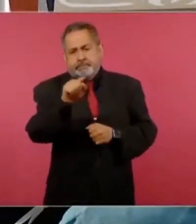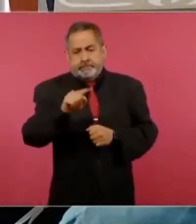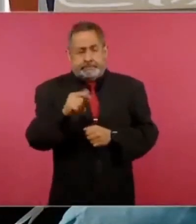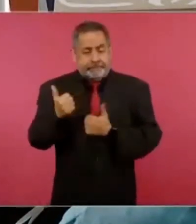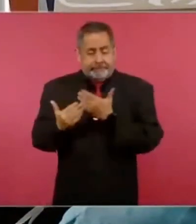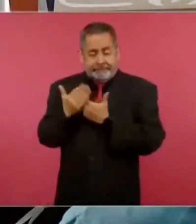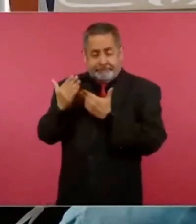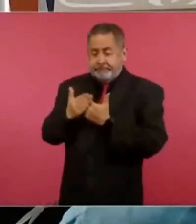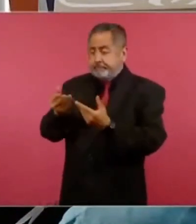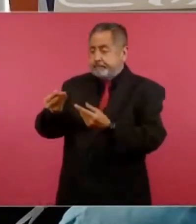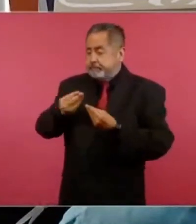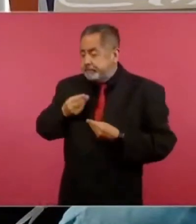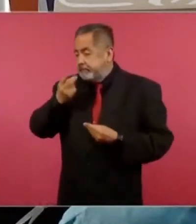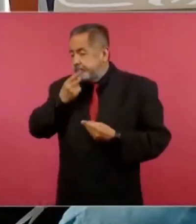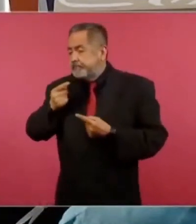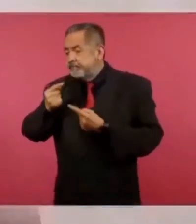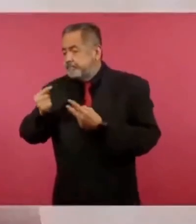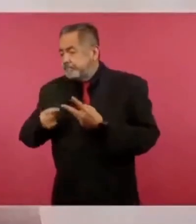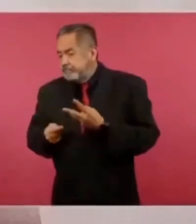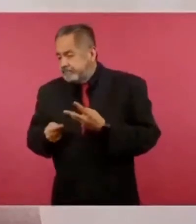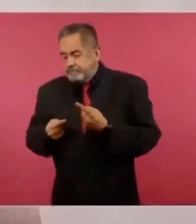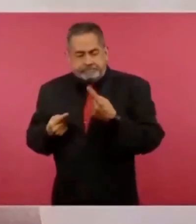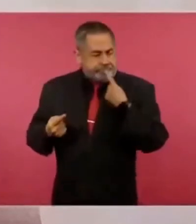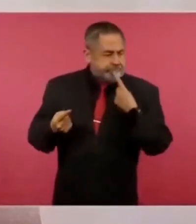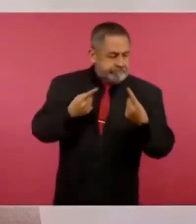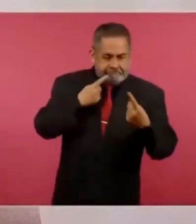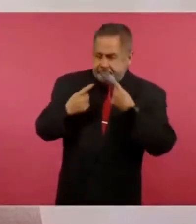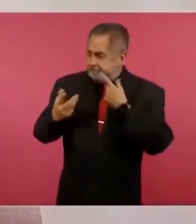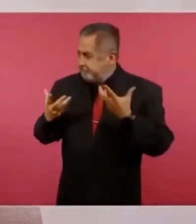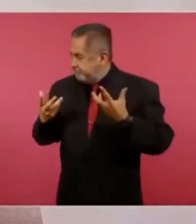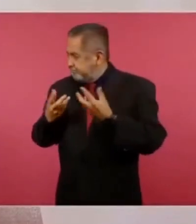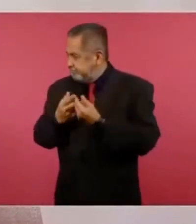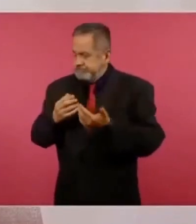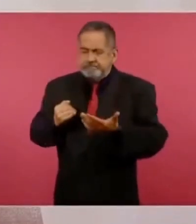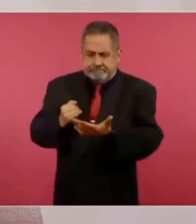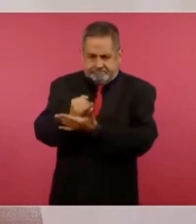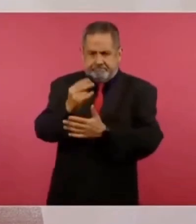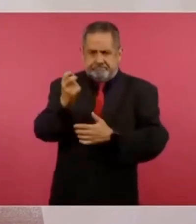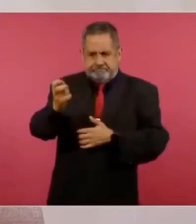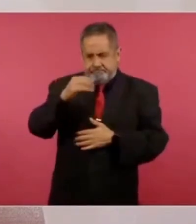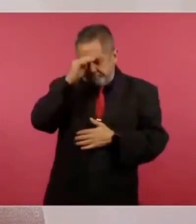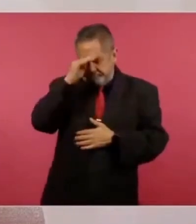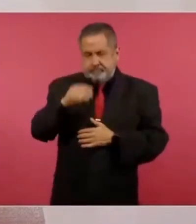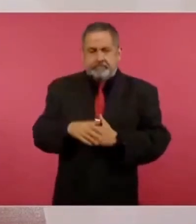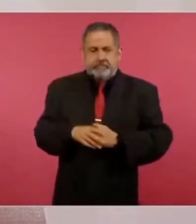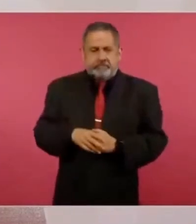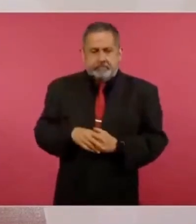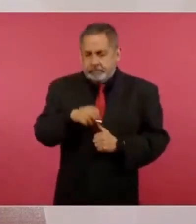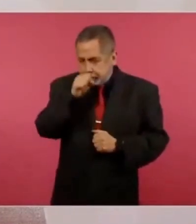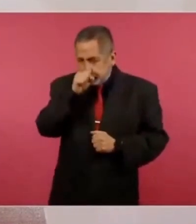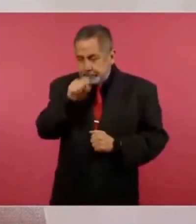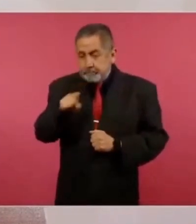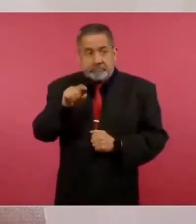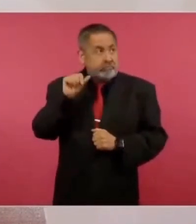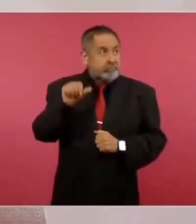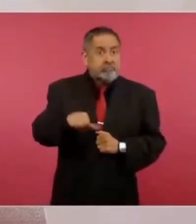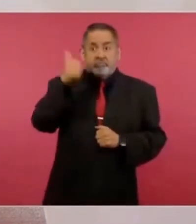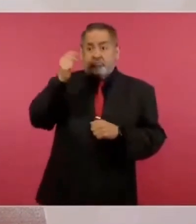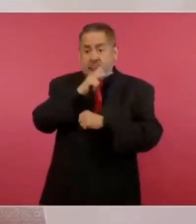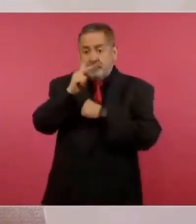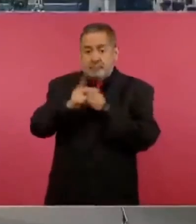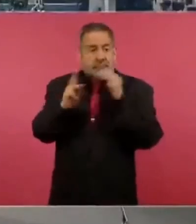la mañana, y conjuntamente tomamos decisiones, algo que no sucede en ningún país del